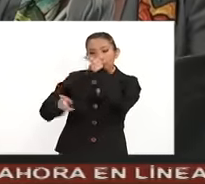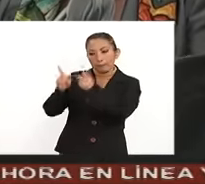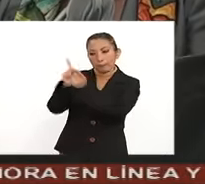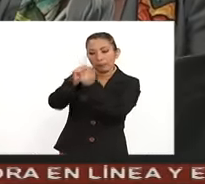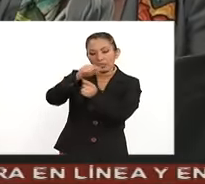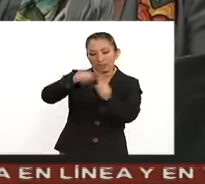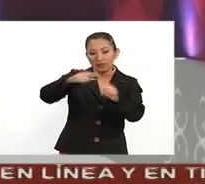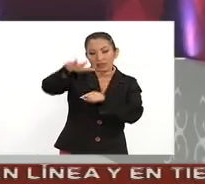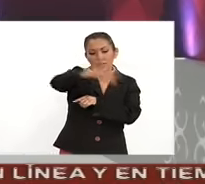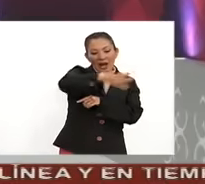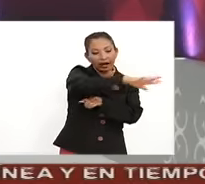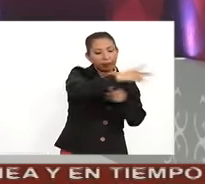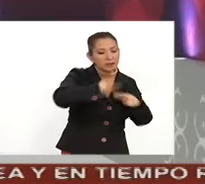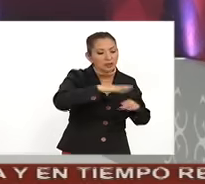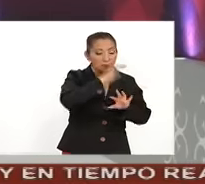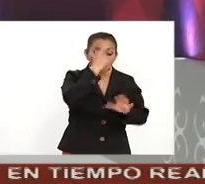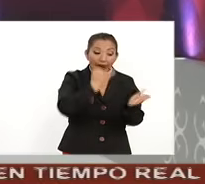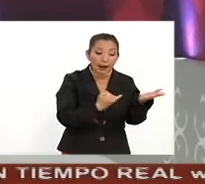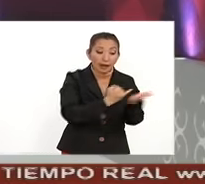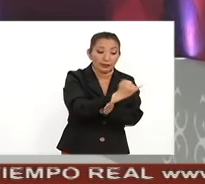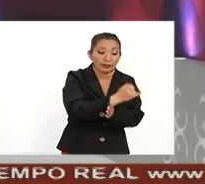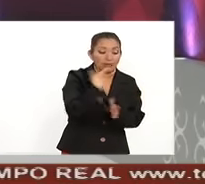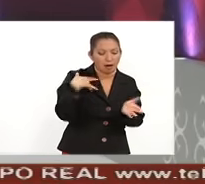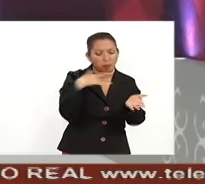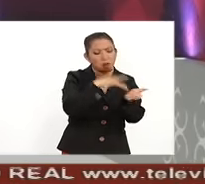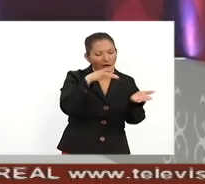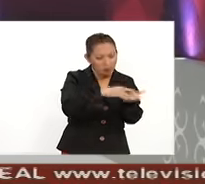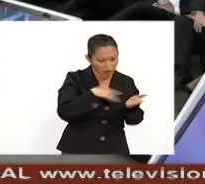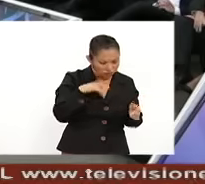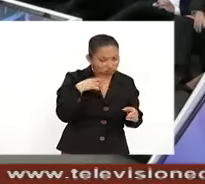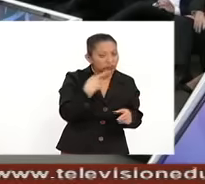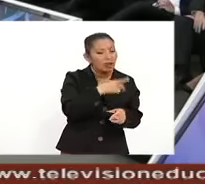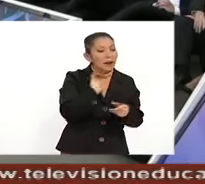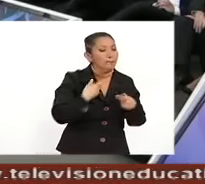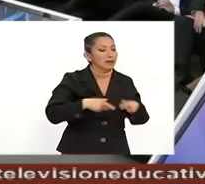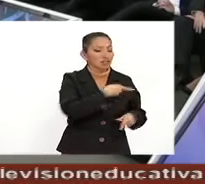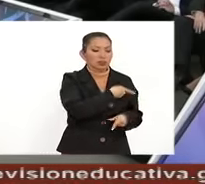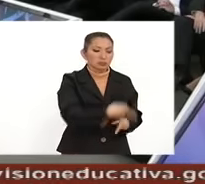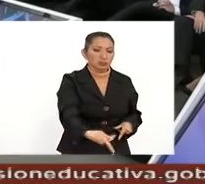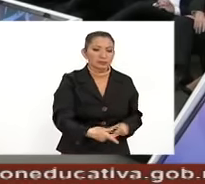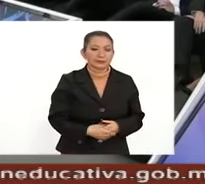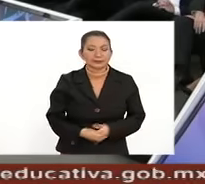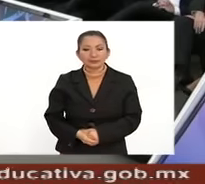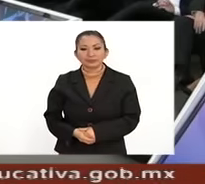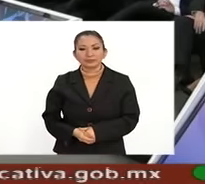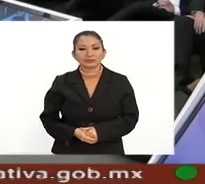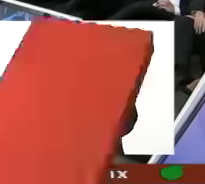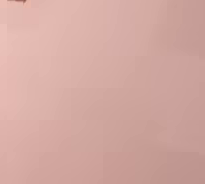diferentes sectores de la población para tomar decisiones que apoyen y respalden a las clases más desprotegidas.